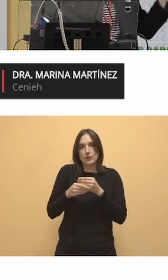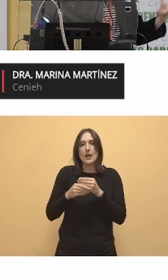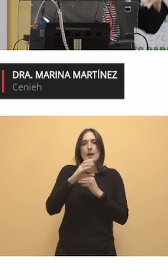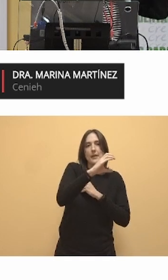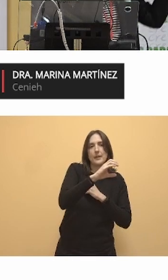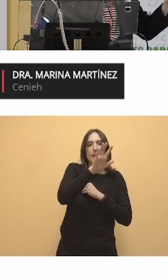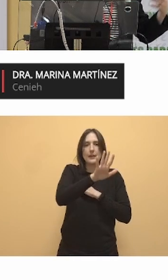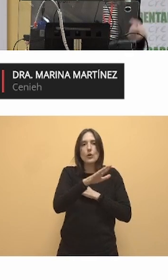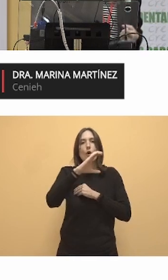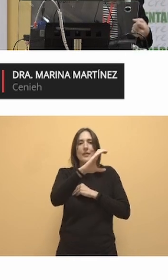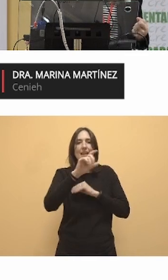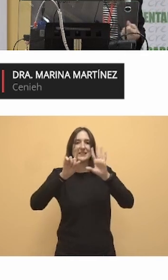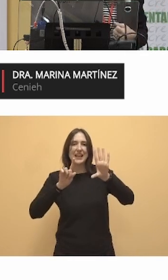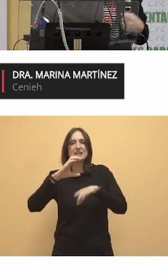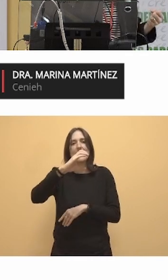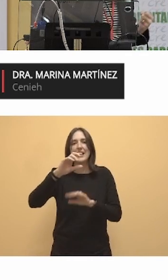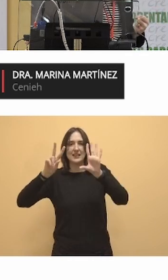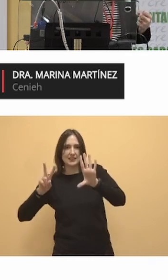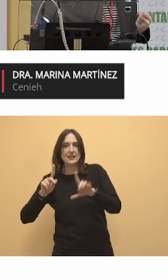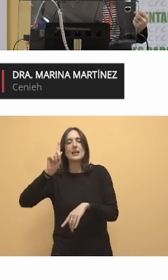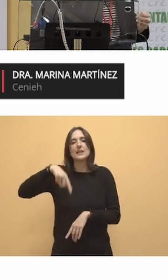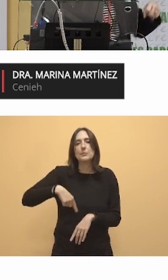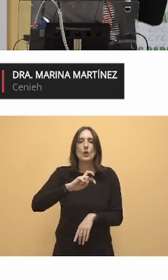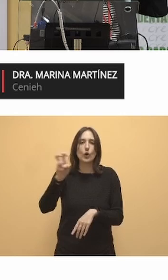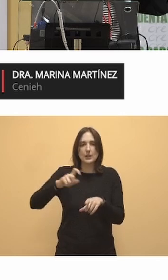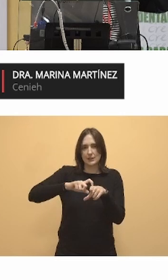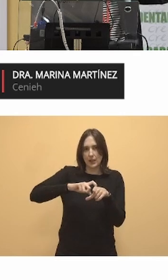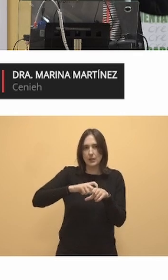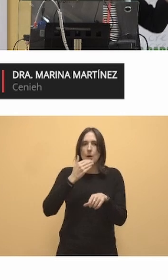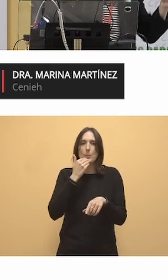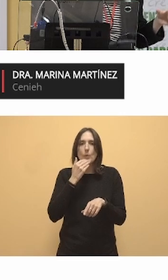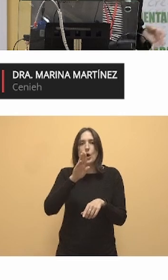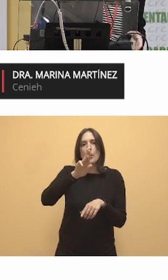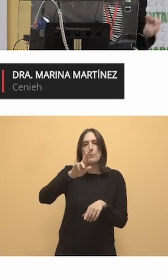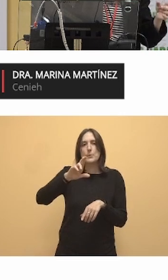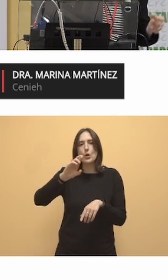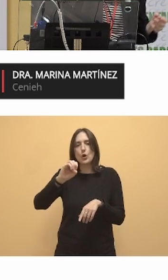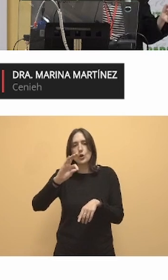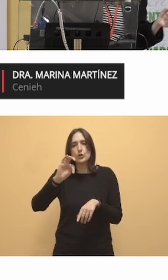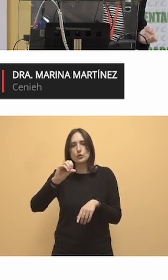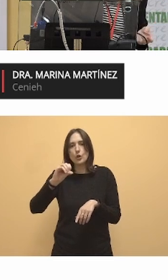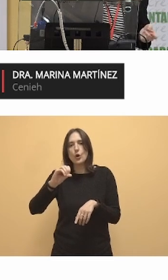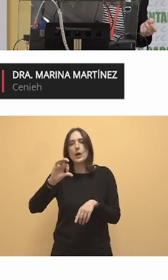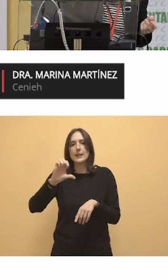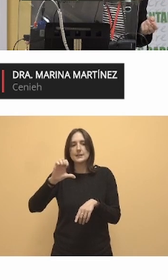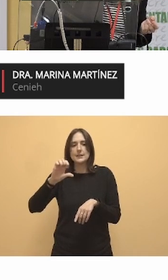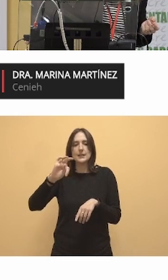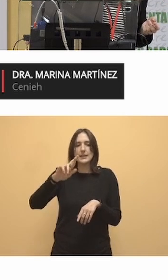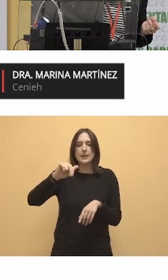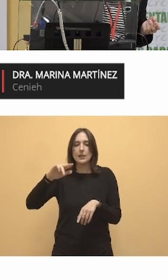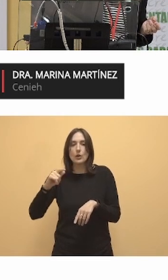la C7, y además desaparecen otros rasgos característicos como son el protostílido, que veis ahí, o el carabelli en los